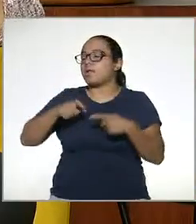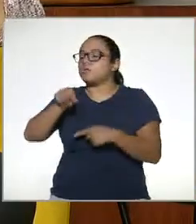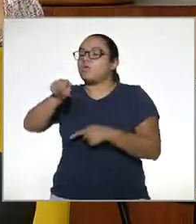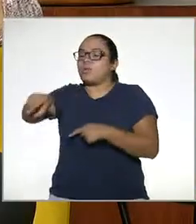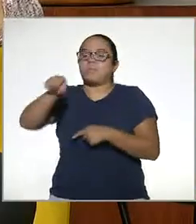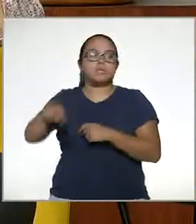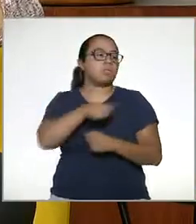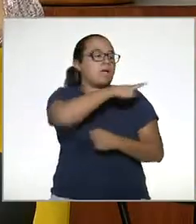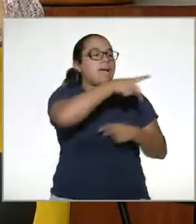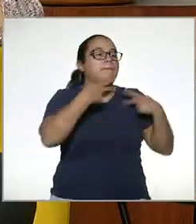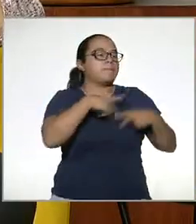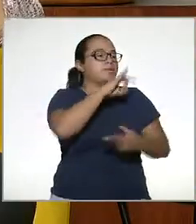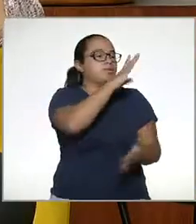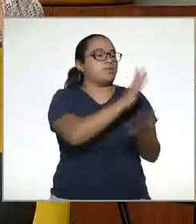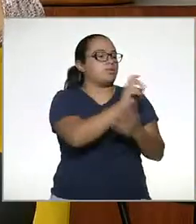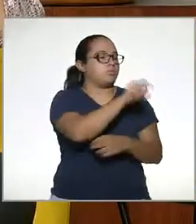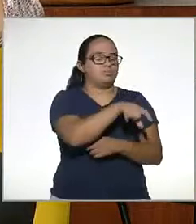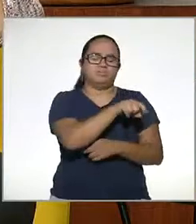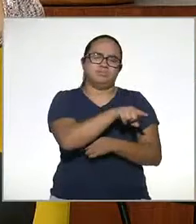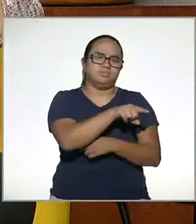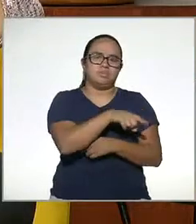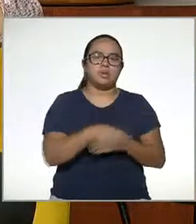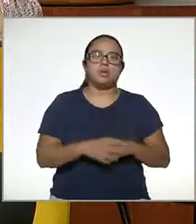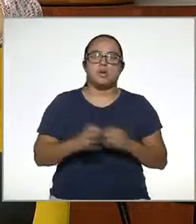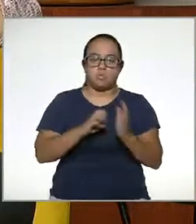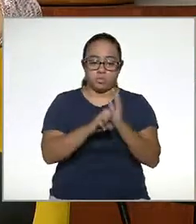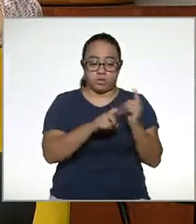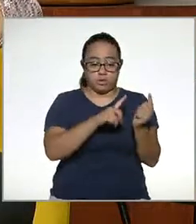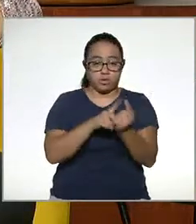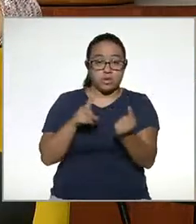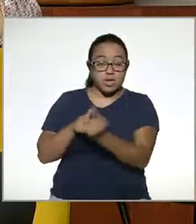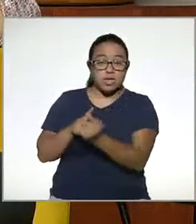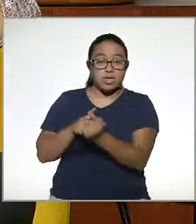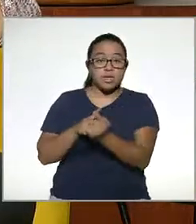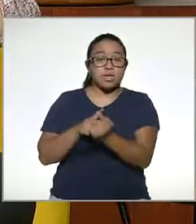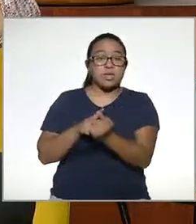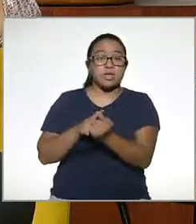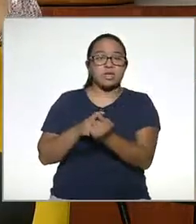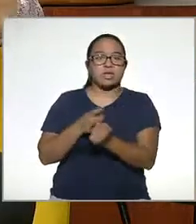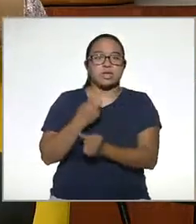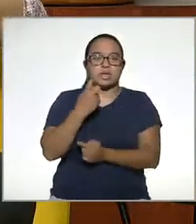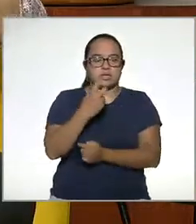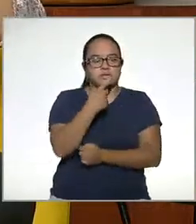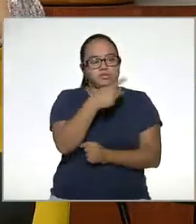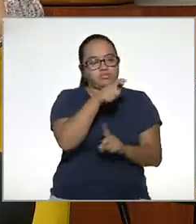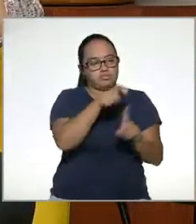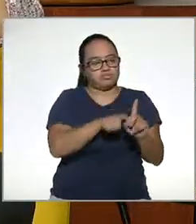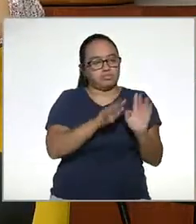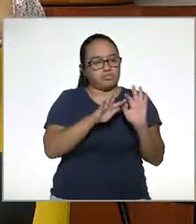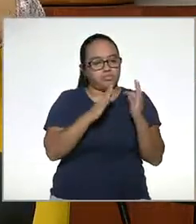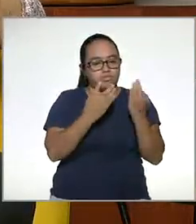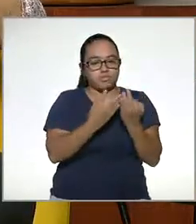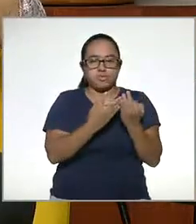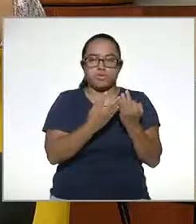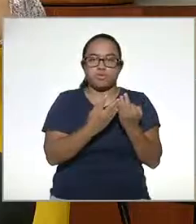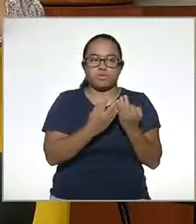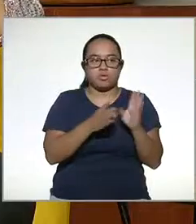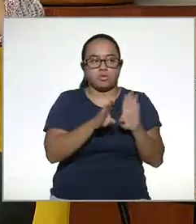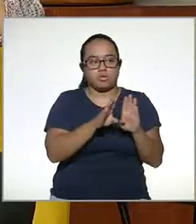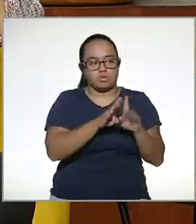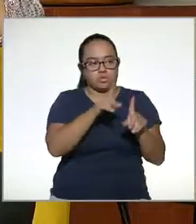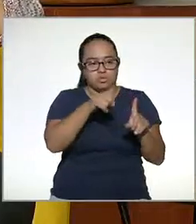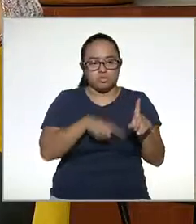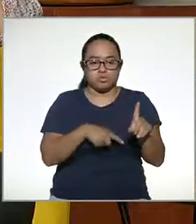otra, ¿no? Cuando yo menciono esta parte de la interacción, eso es también lo que te va a dar el ser de una forma en un espacio o en otro.